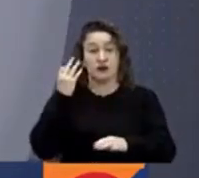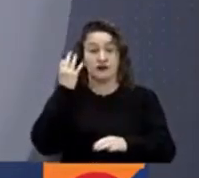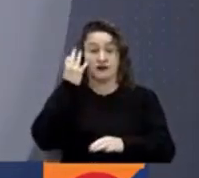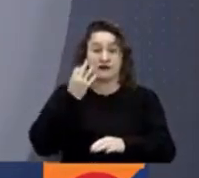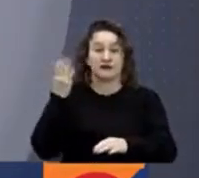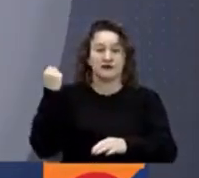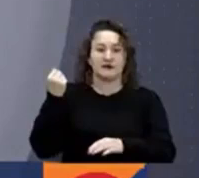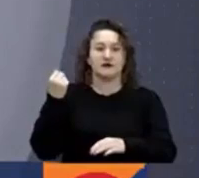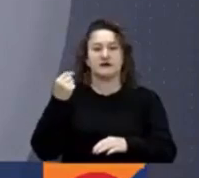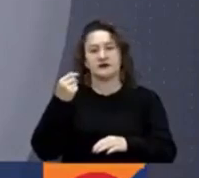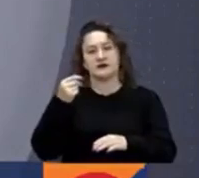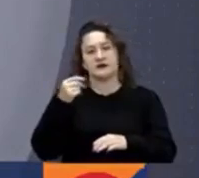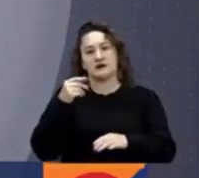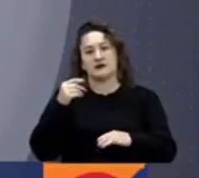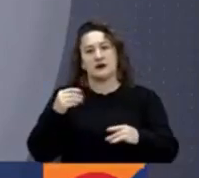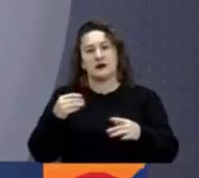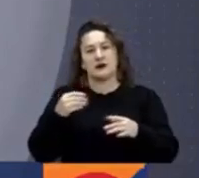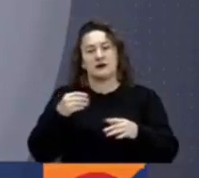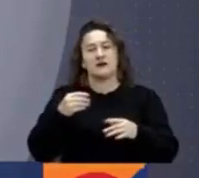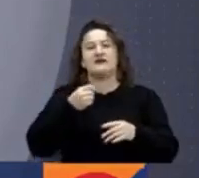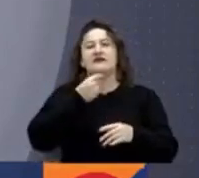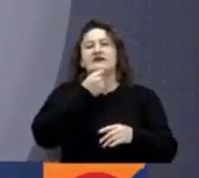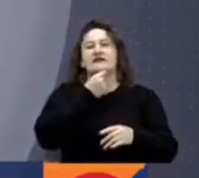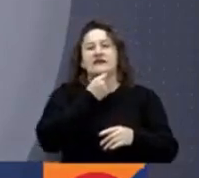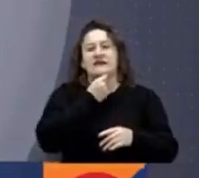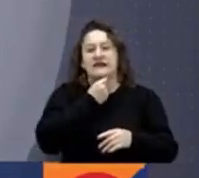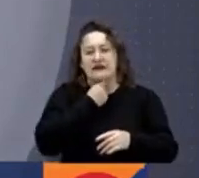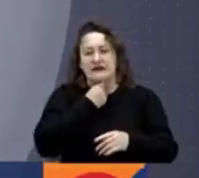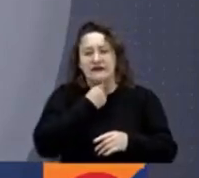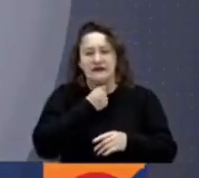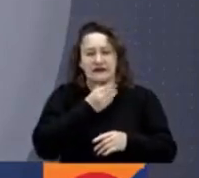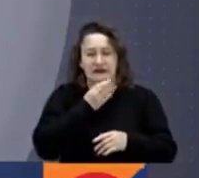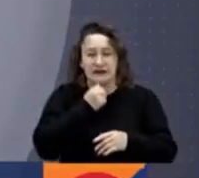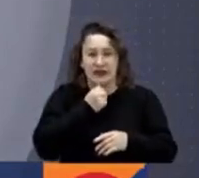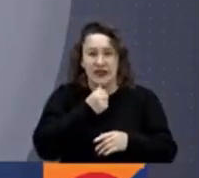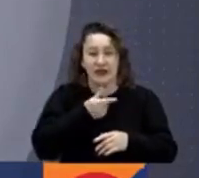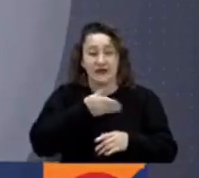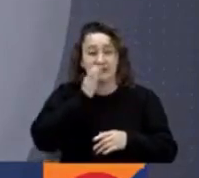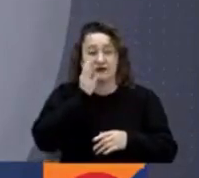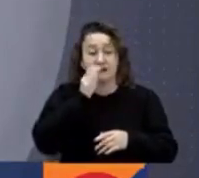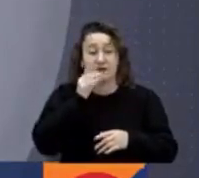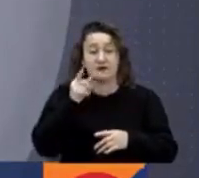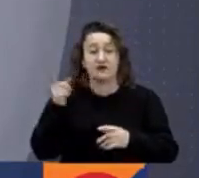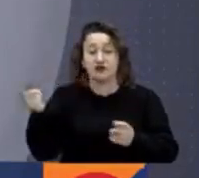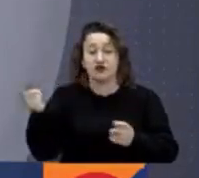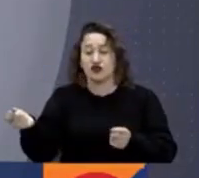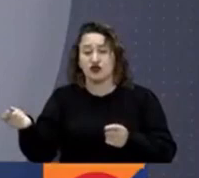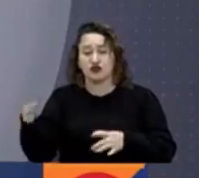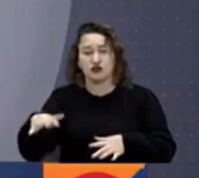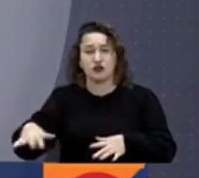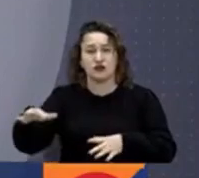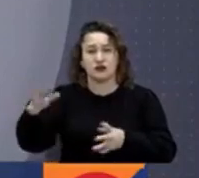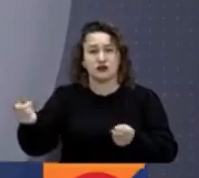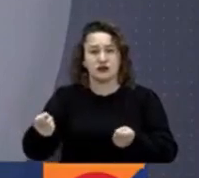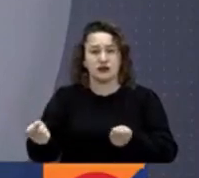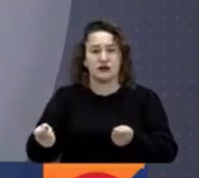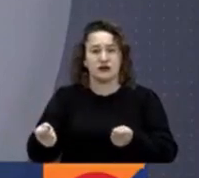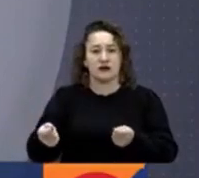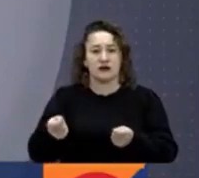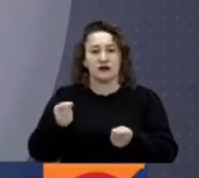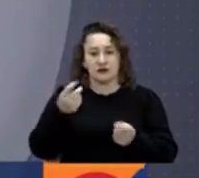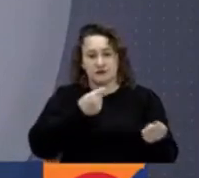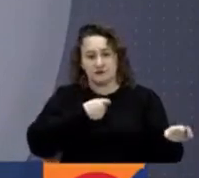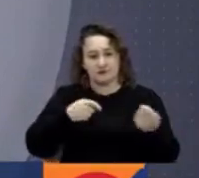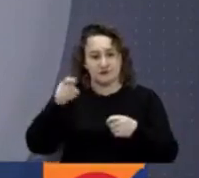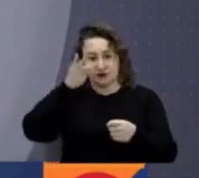con signos de deshidratación en un predio cerca de la zona donde desapareció, en Sagún. La niña fue trasladada a un hospital